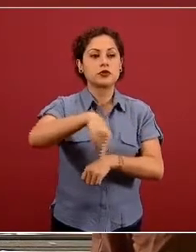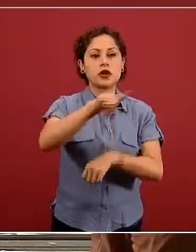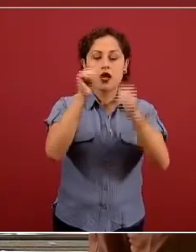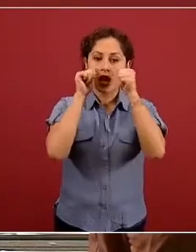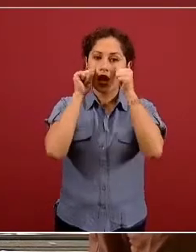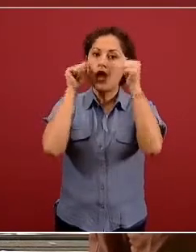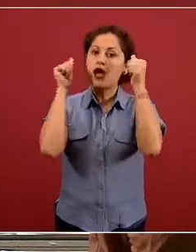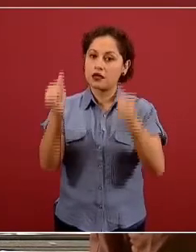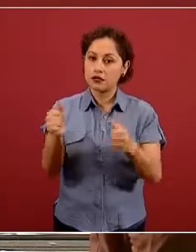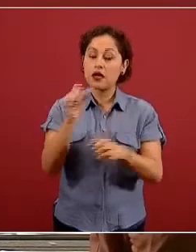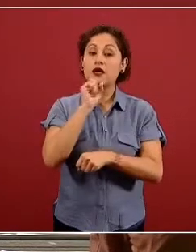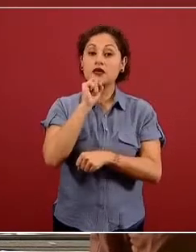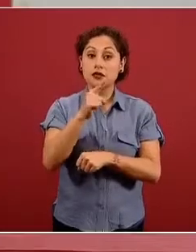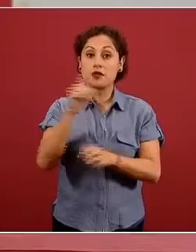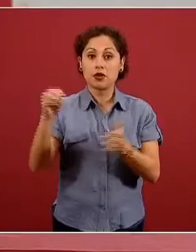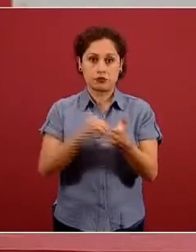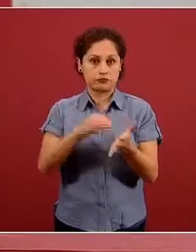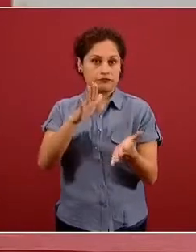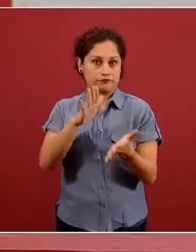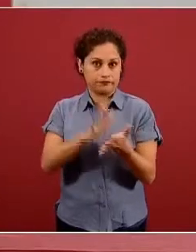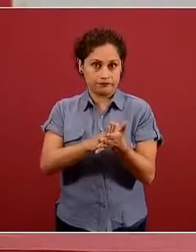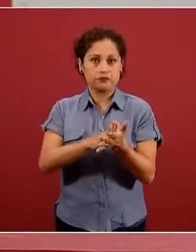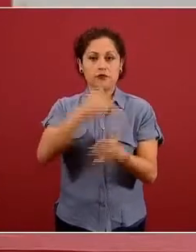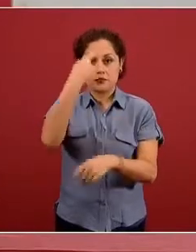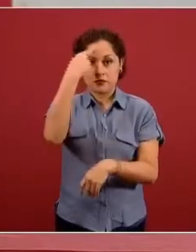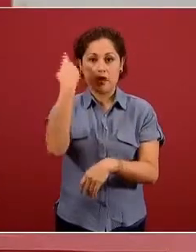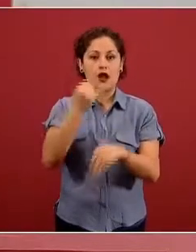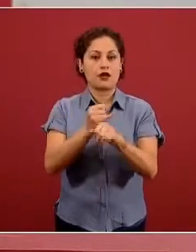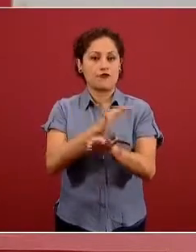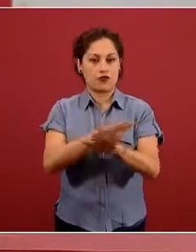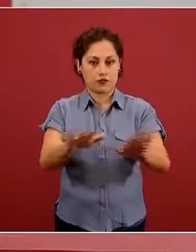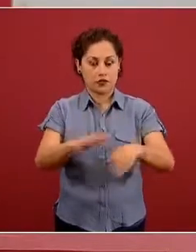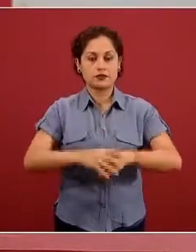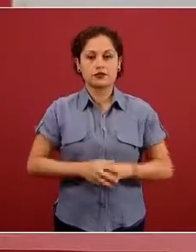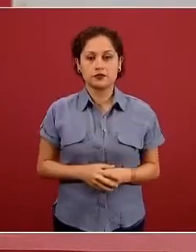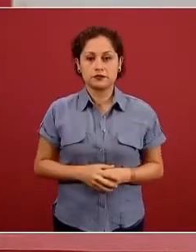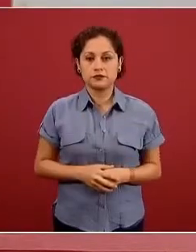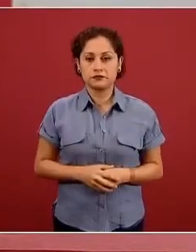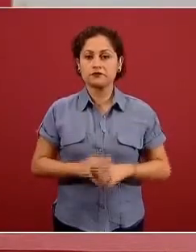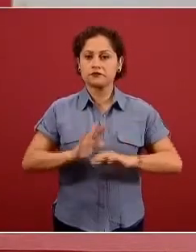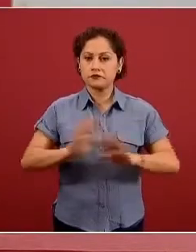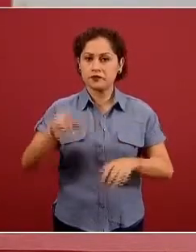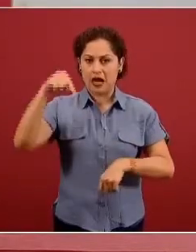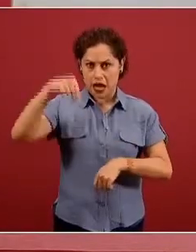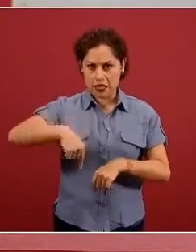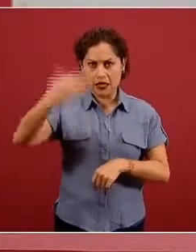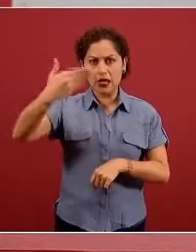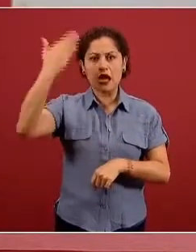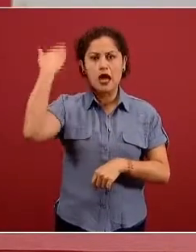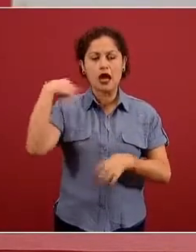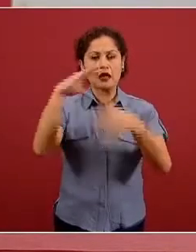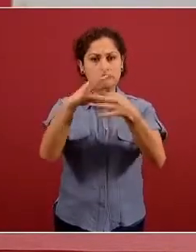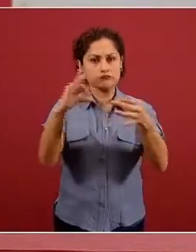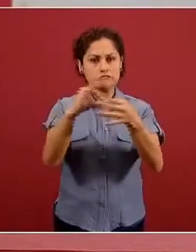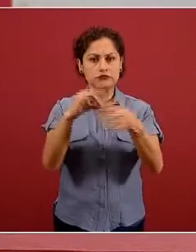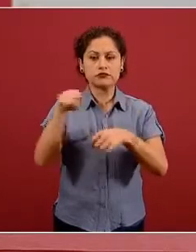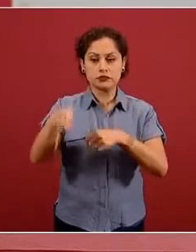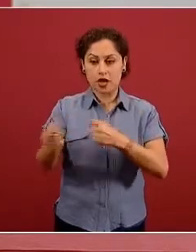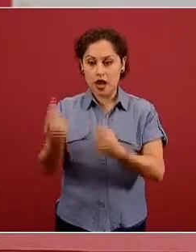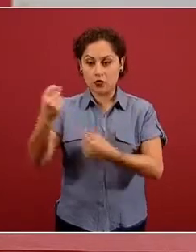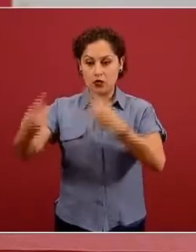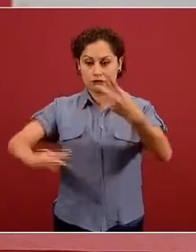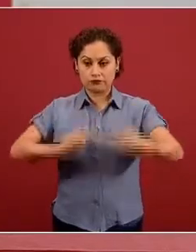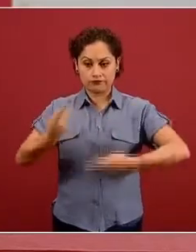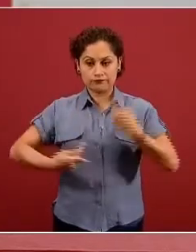como parte de la preparación técnica y sobre el que se ha comentado aquí, ha habido preguntas y por